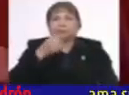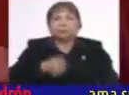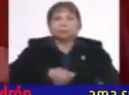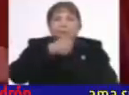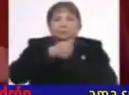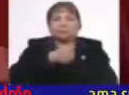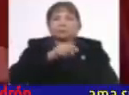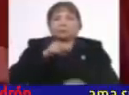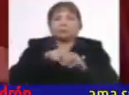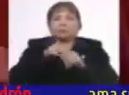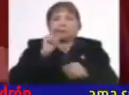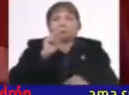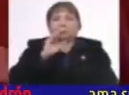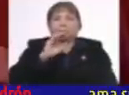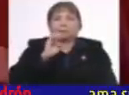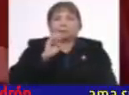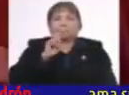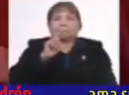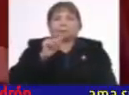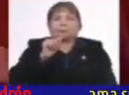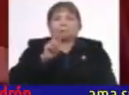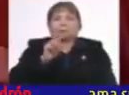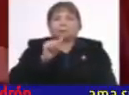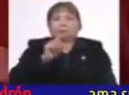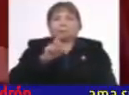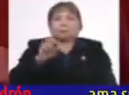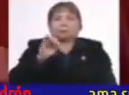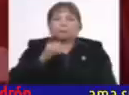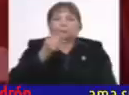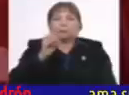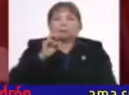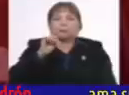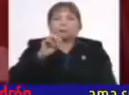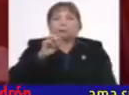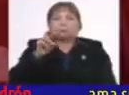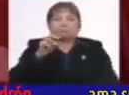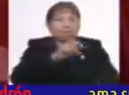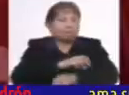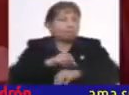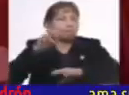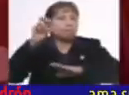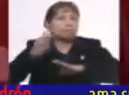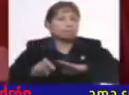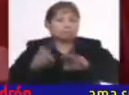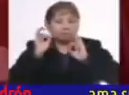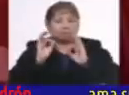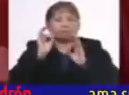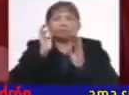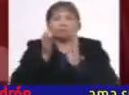general en retiro césar vallejos mori un profesional destacado